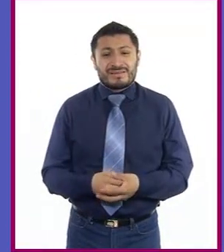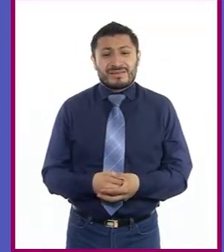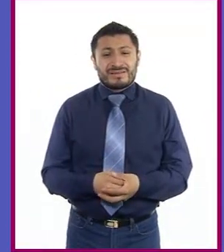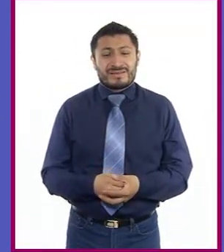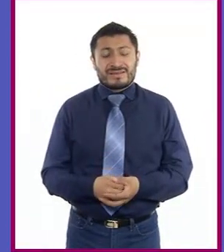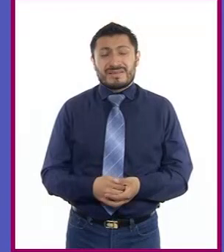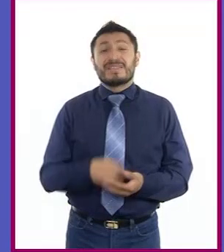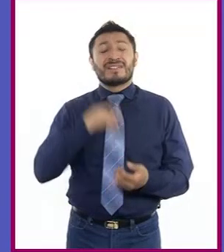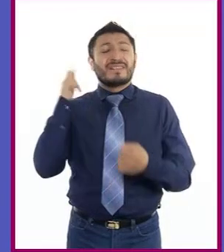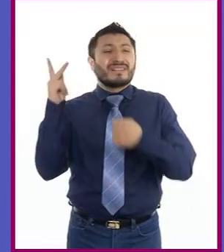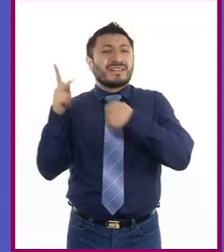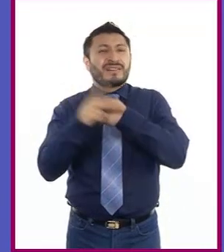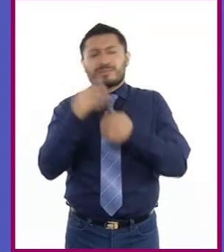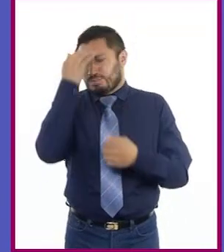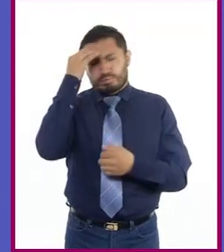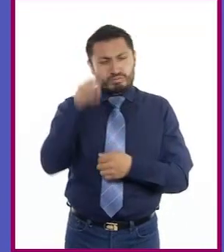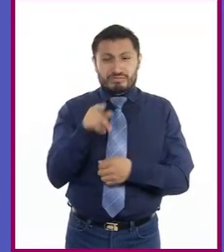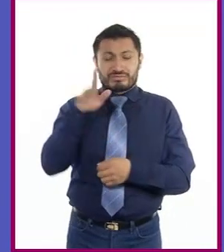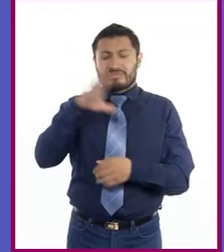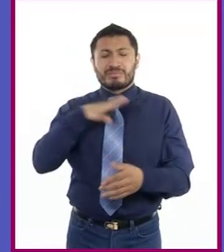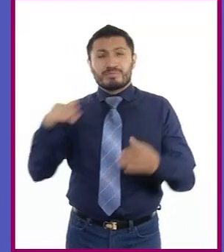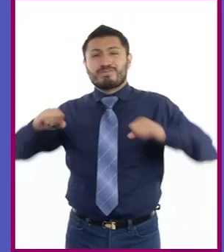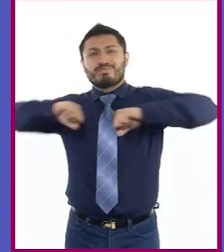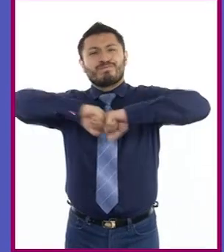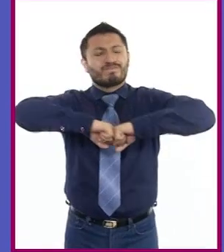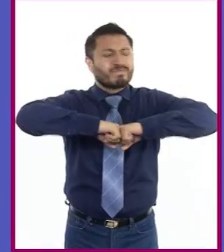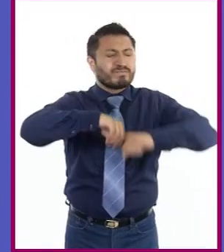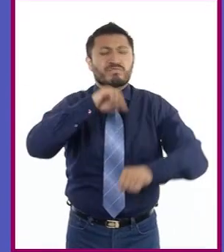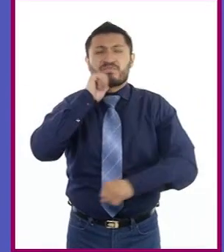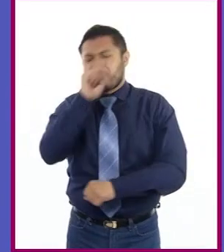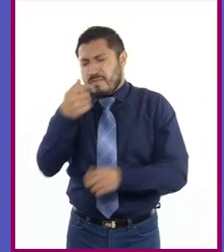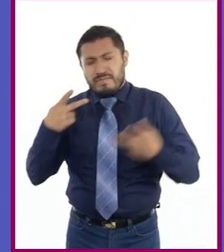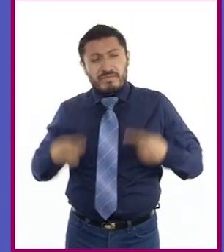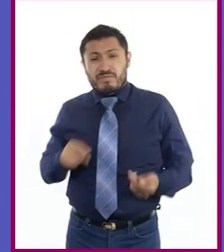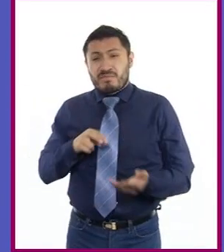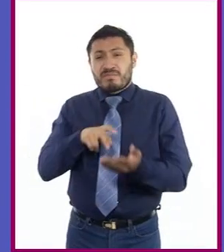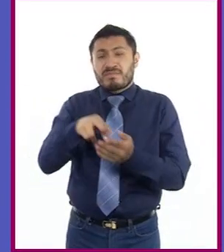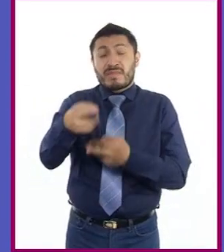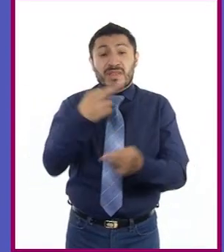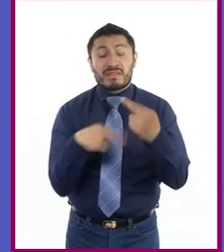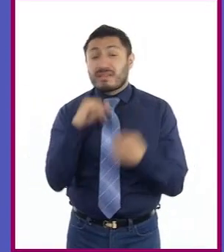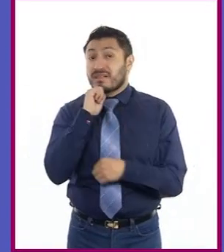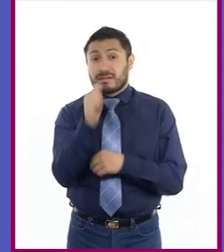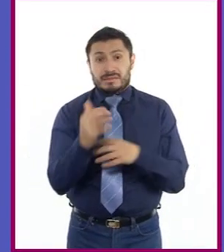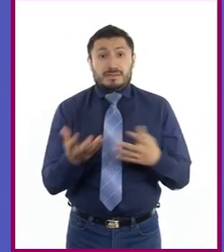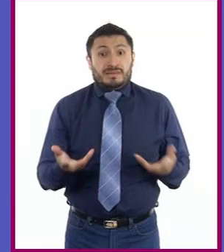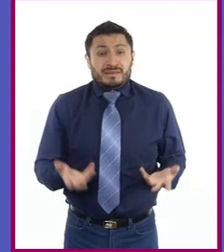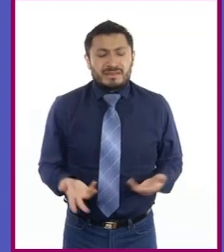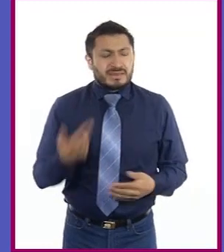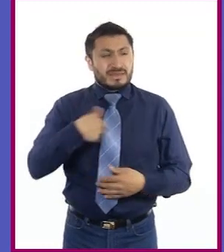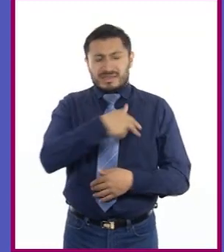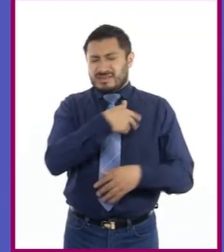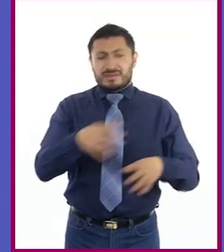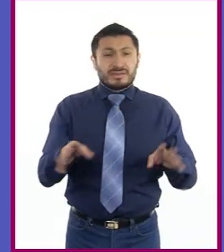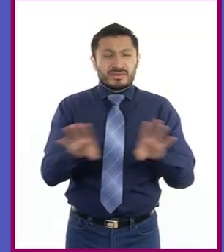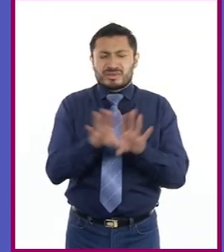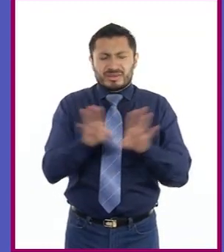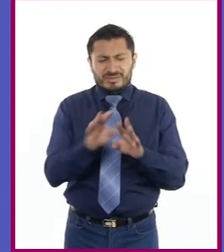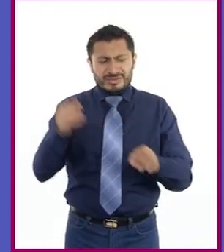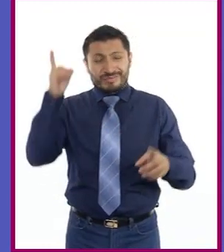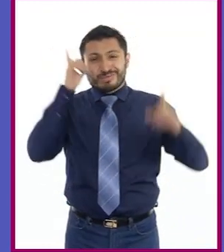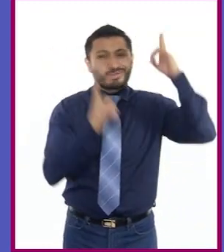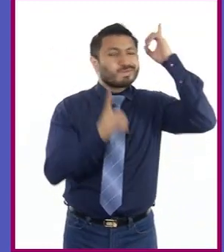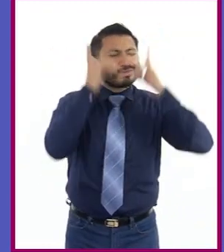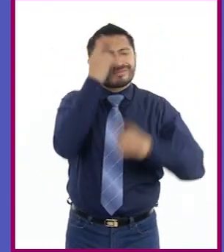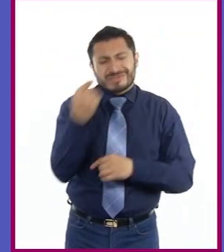Aquel país desconocido de cuyos límites ningún caminante torna. nos embaraza en dudas y nos hace sufrir